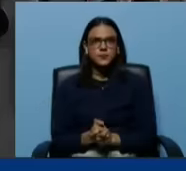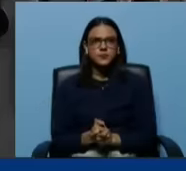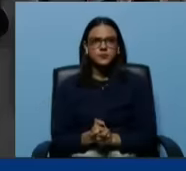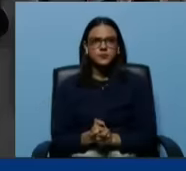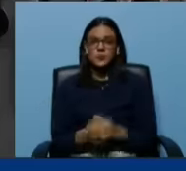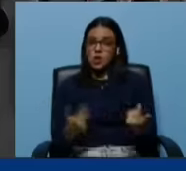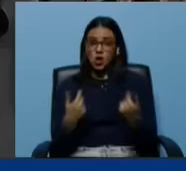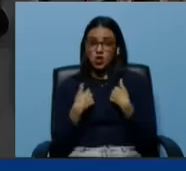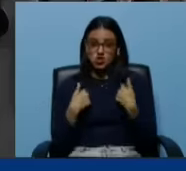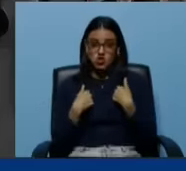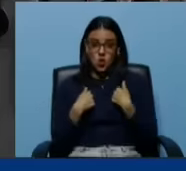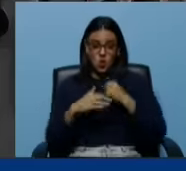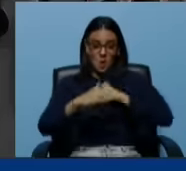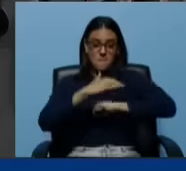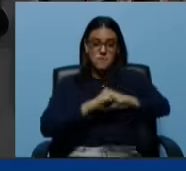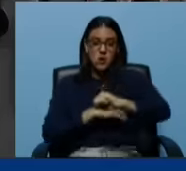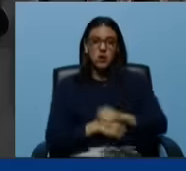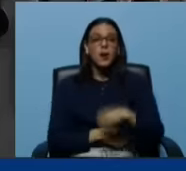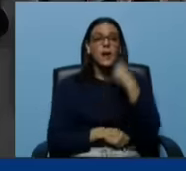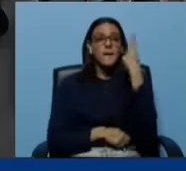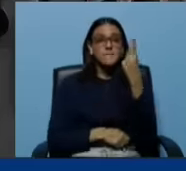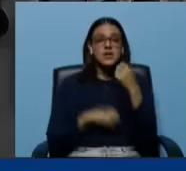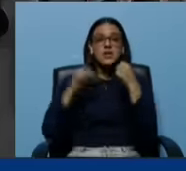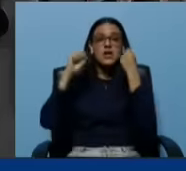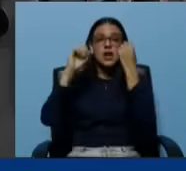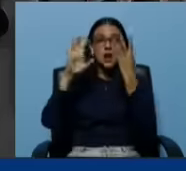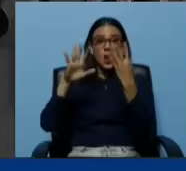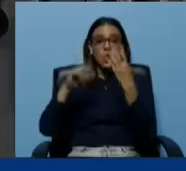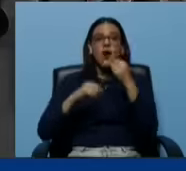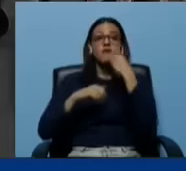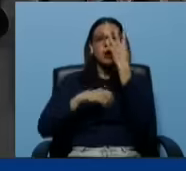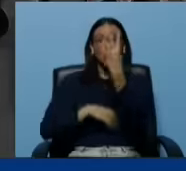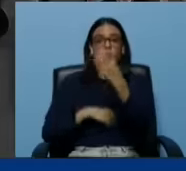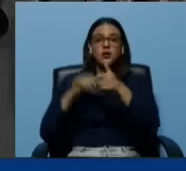Yo nací en